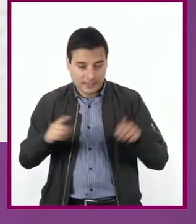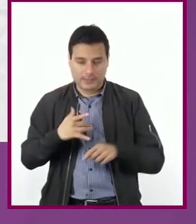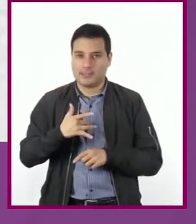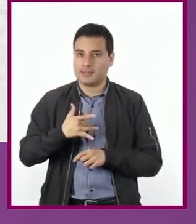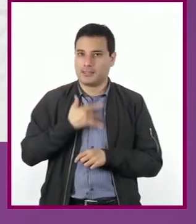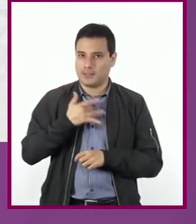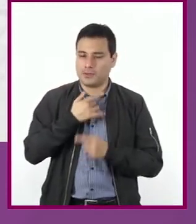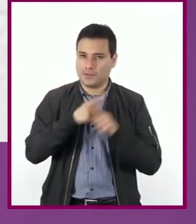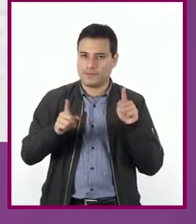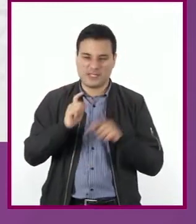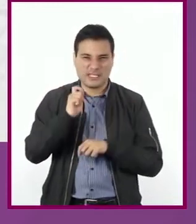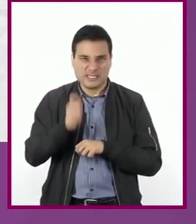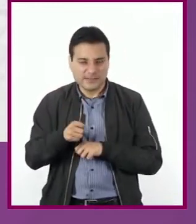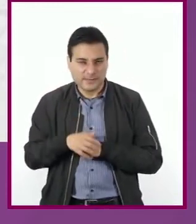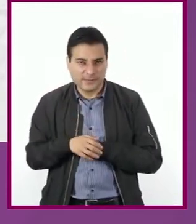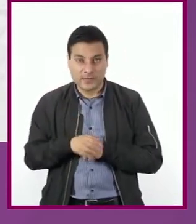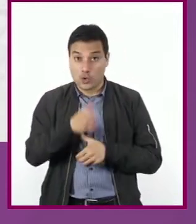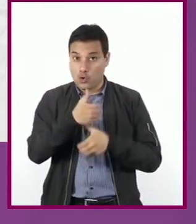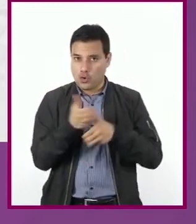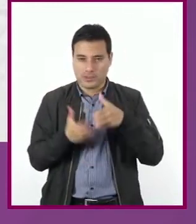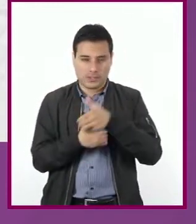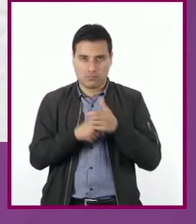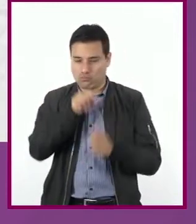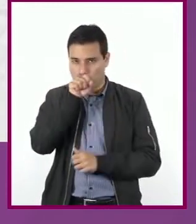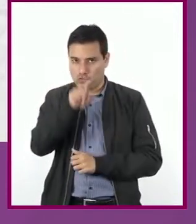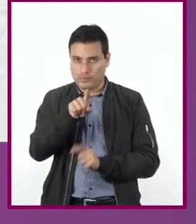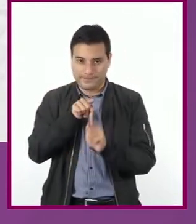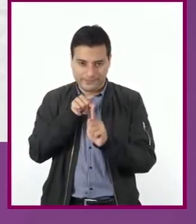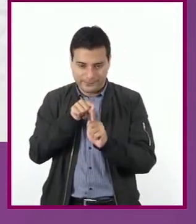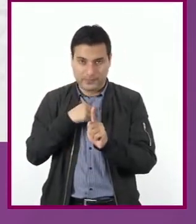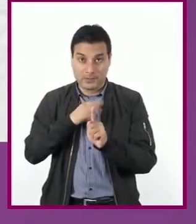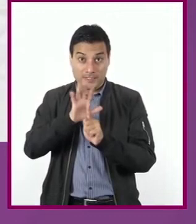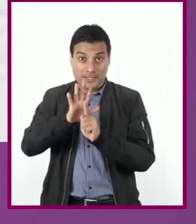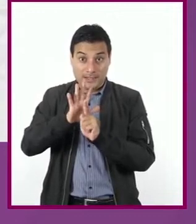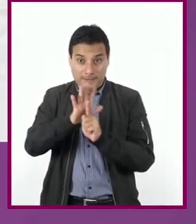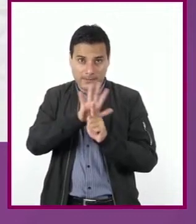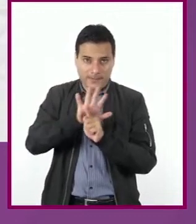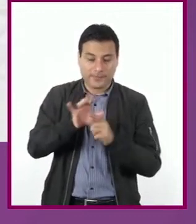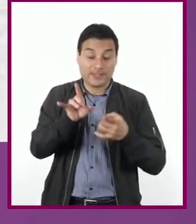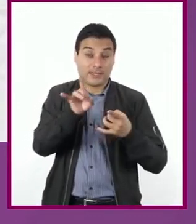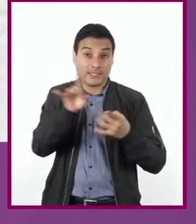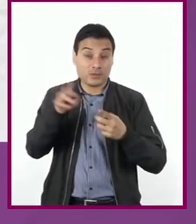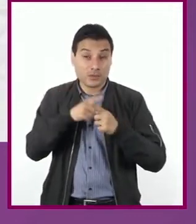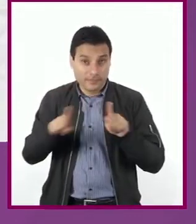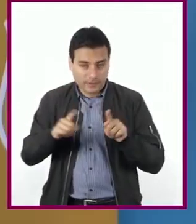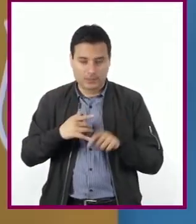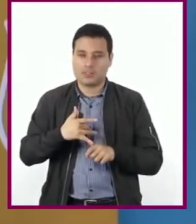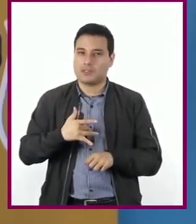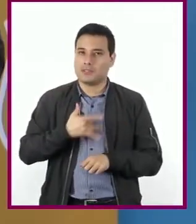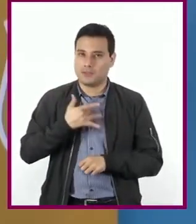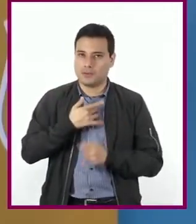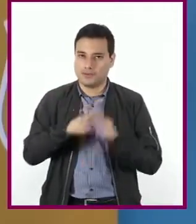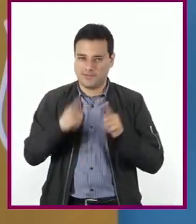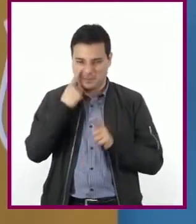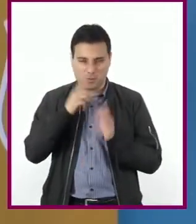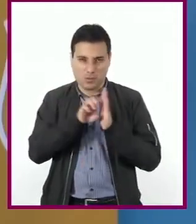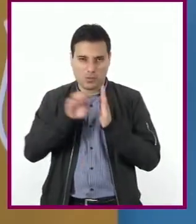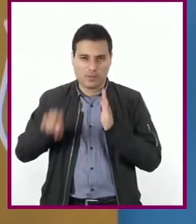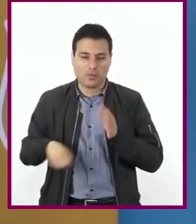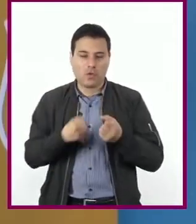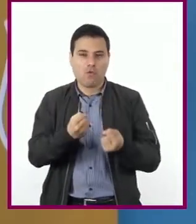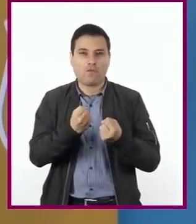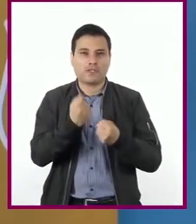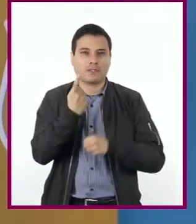Son aquellas que se aplican sobre el mismo objeto, pero con distinta dirección y distinto sentido. Fuerza 1 es